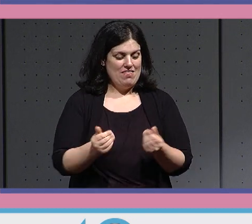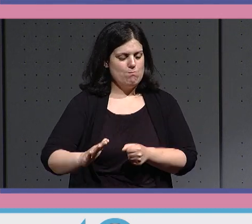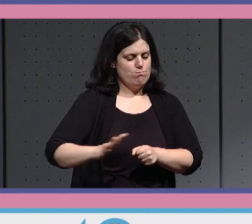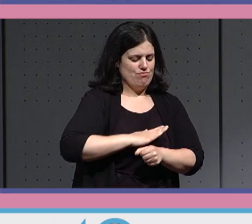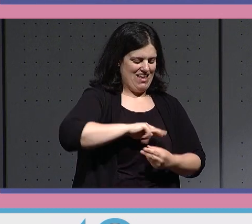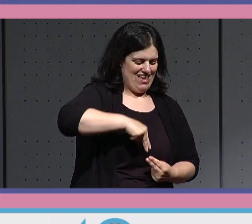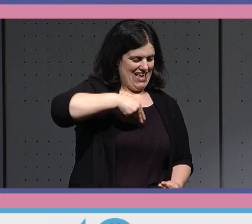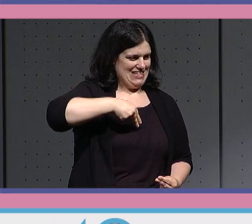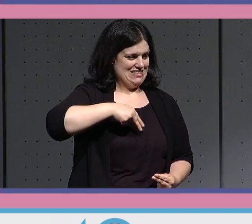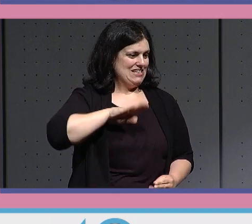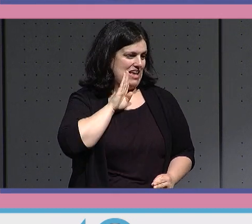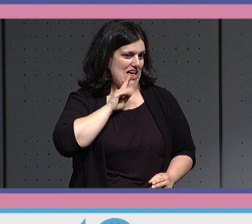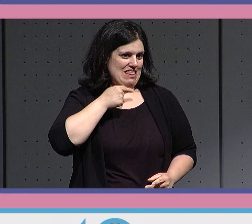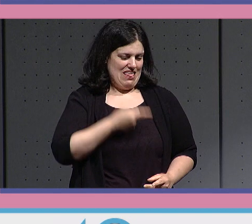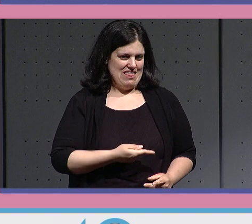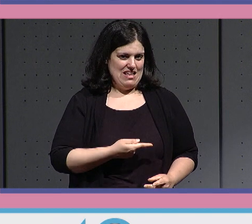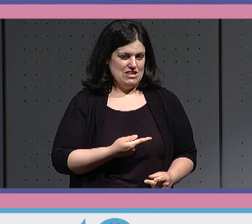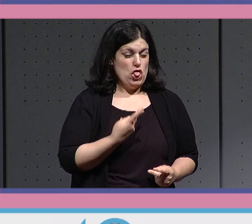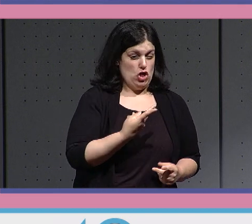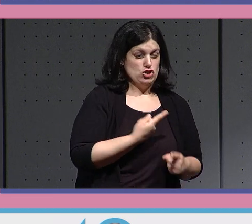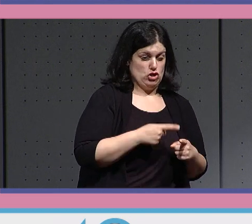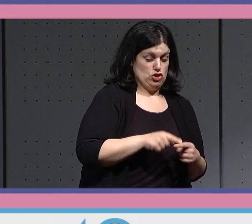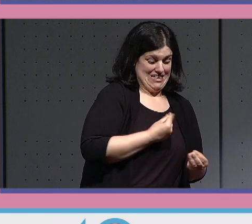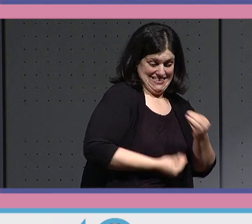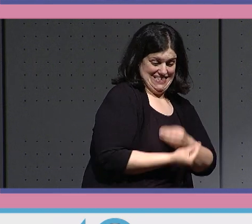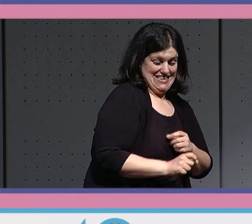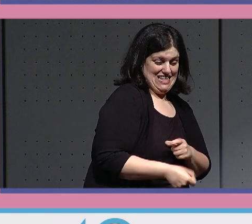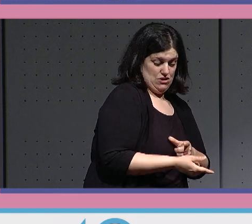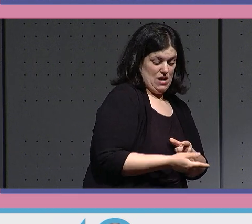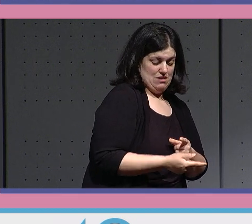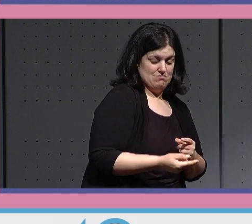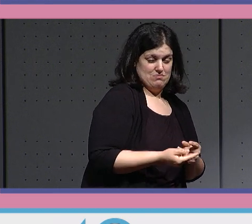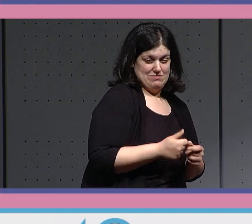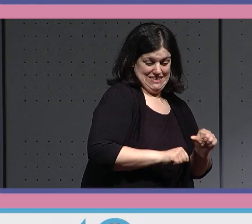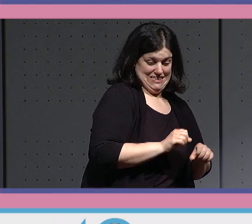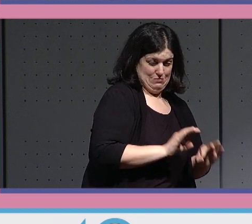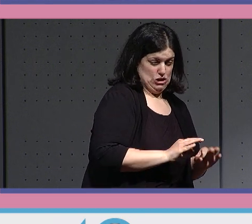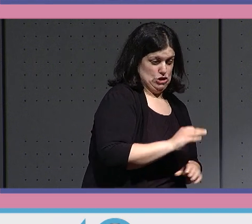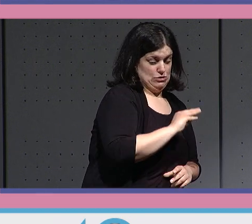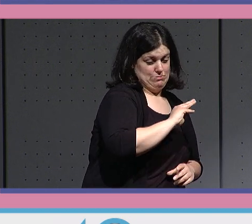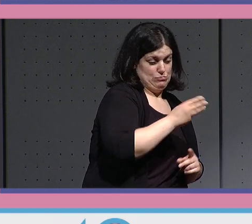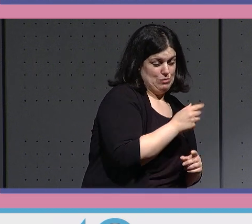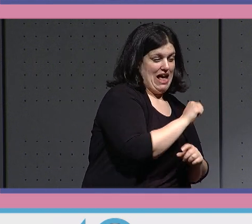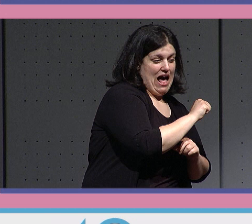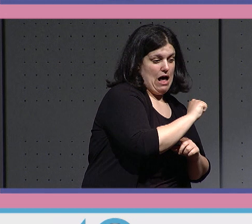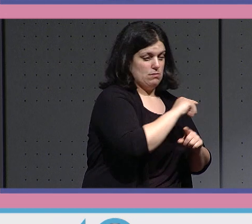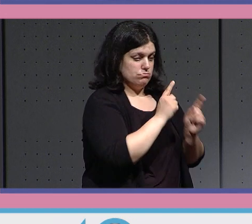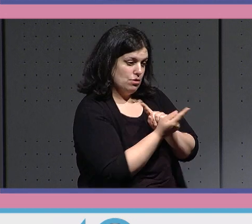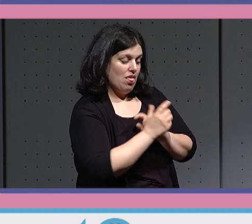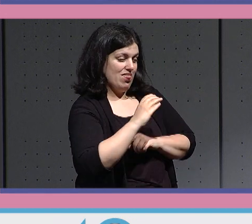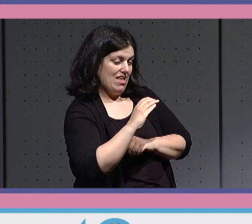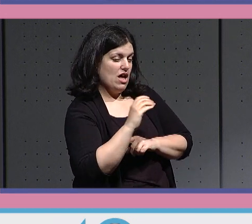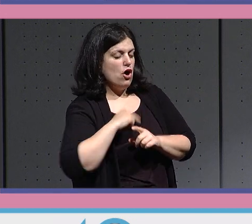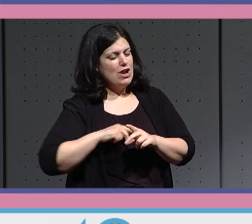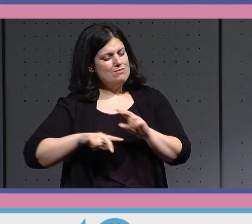genes, y lo que os decía son dos cosas. La metilación, esos cambios químicos en las letras CG, y otra cosa que se llama la acetilación